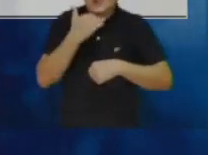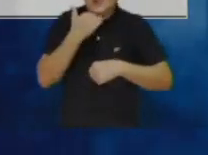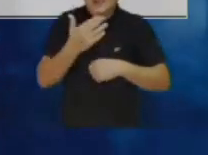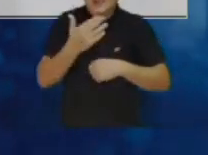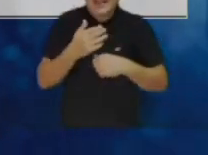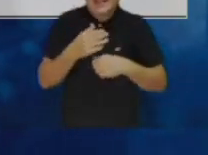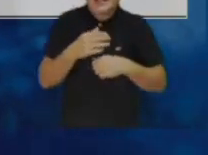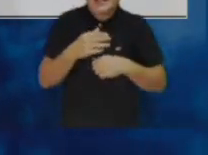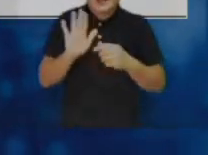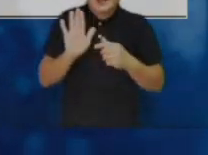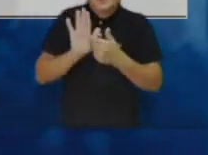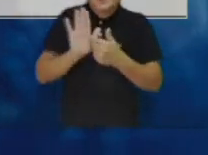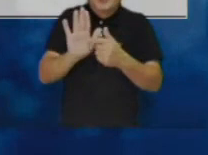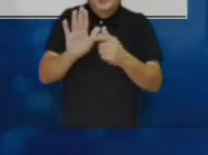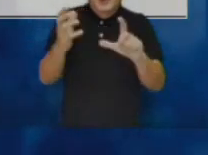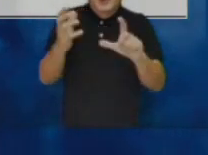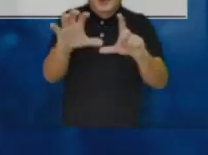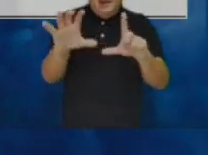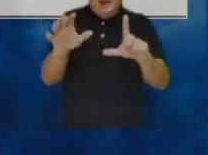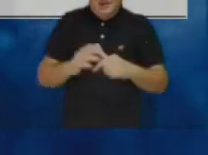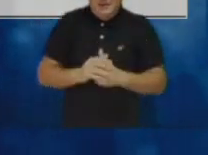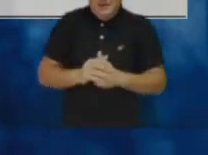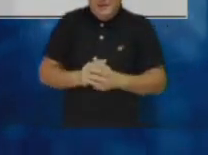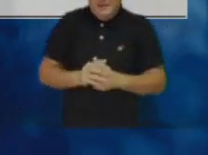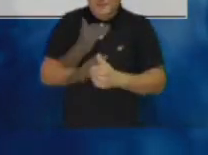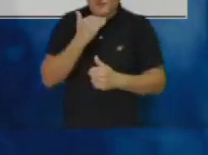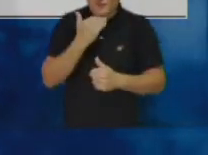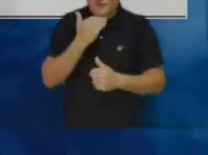sé. Pero